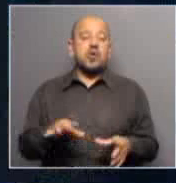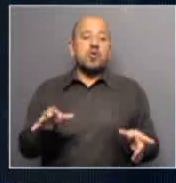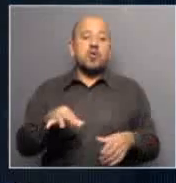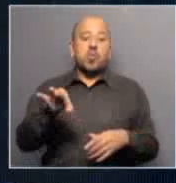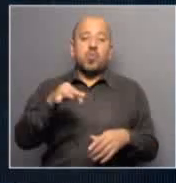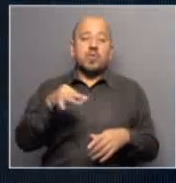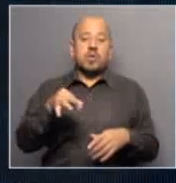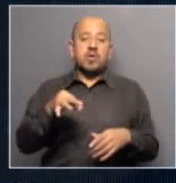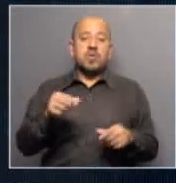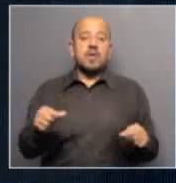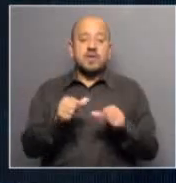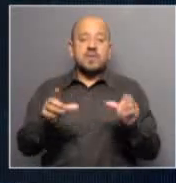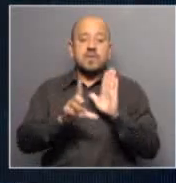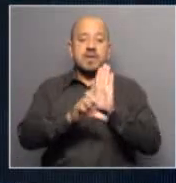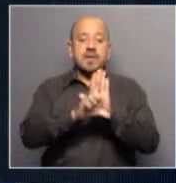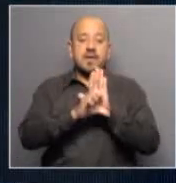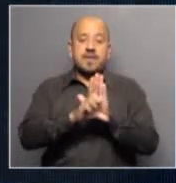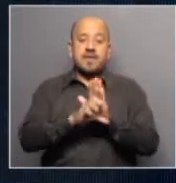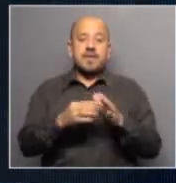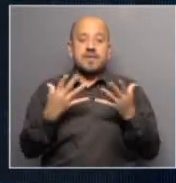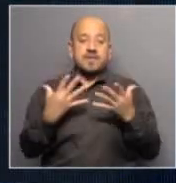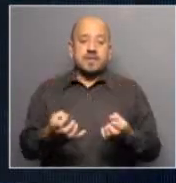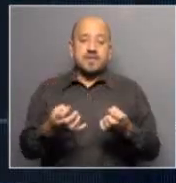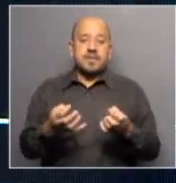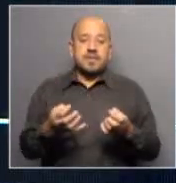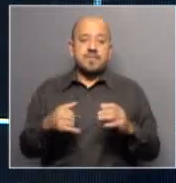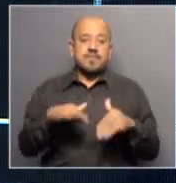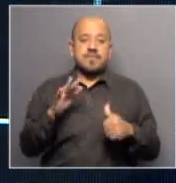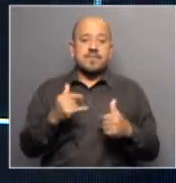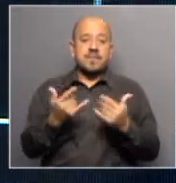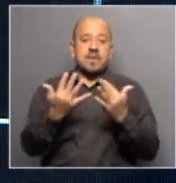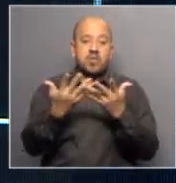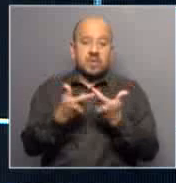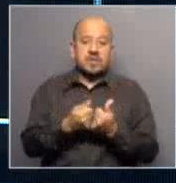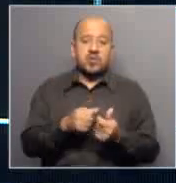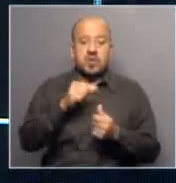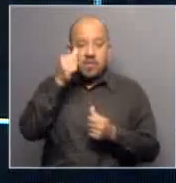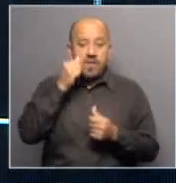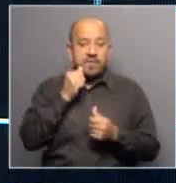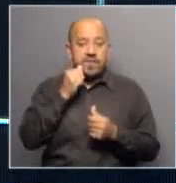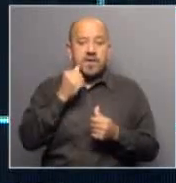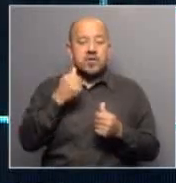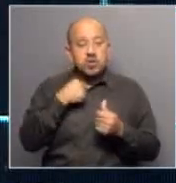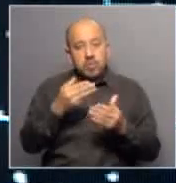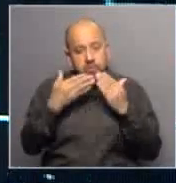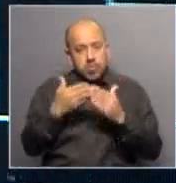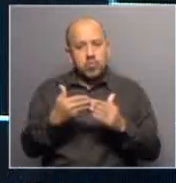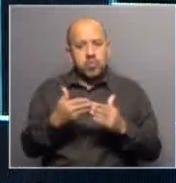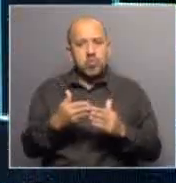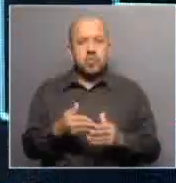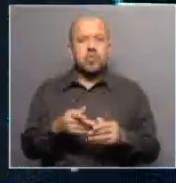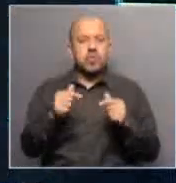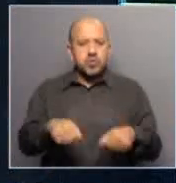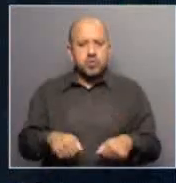que promovió la ley seca fue las organizaciones gangsteriles. Yo me pregunto,